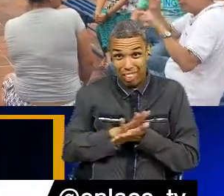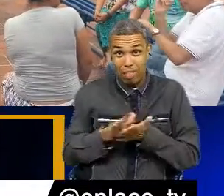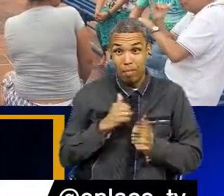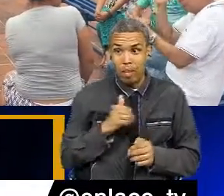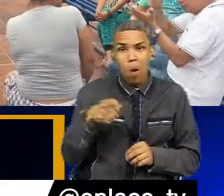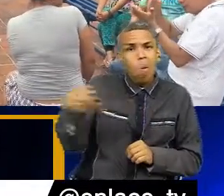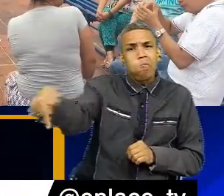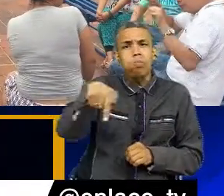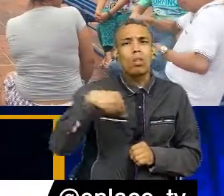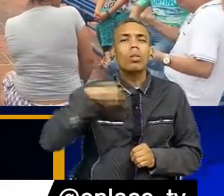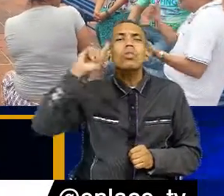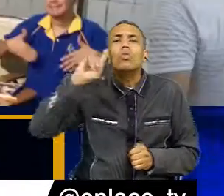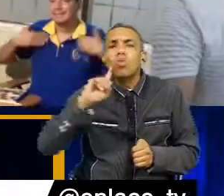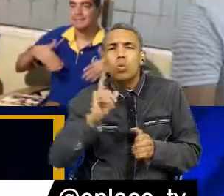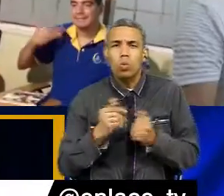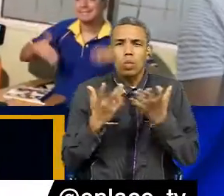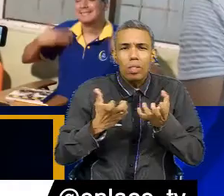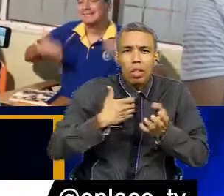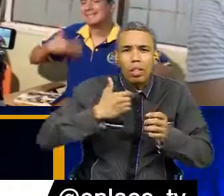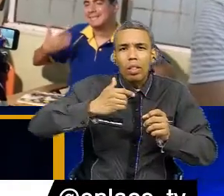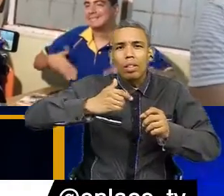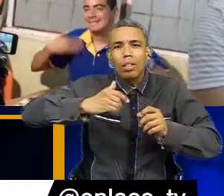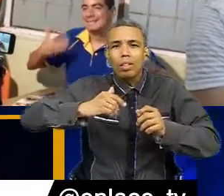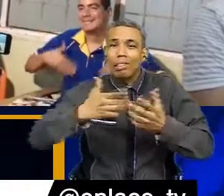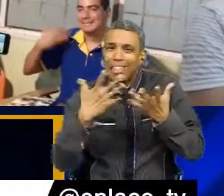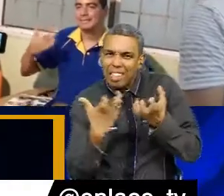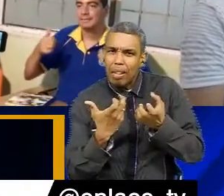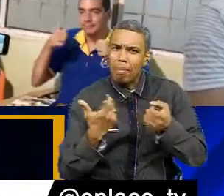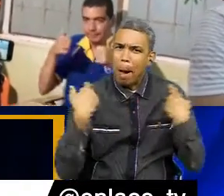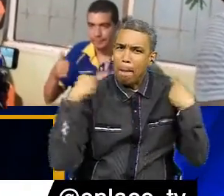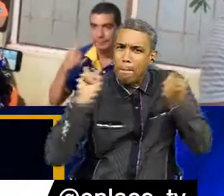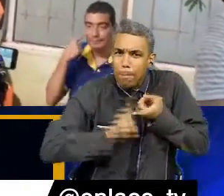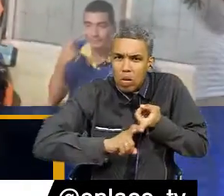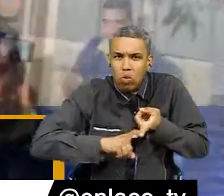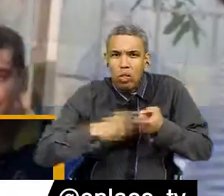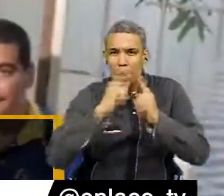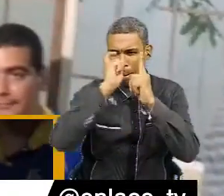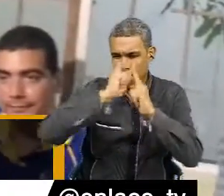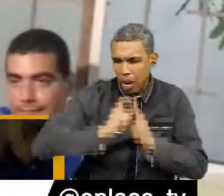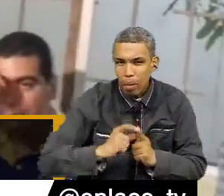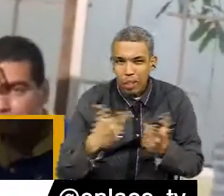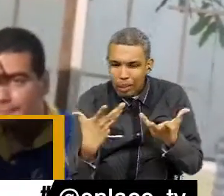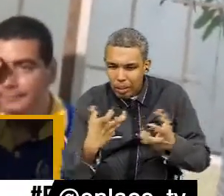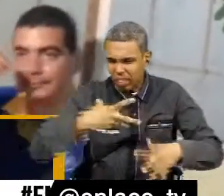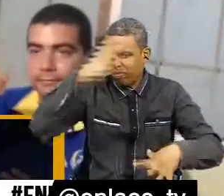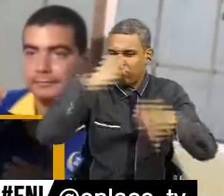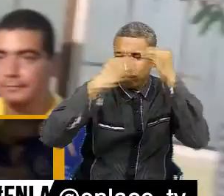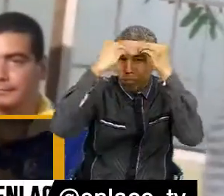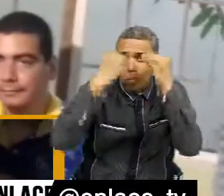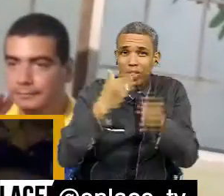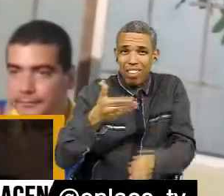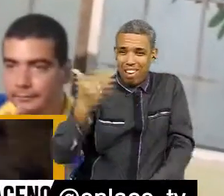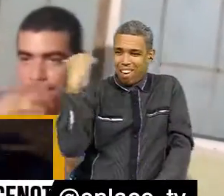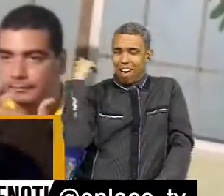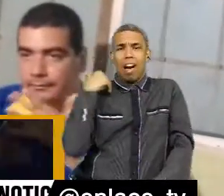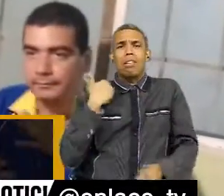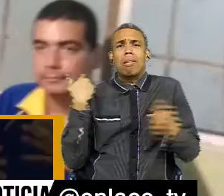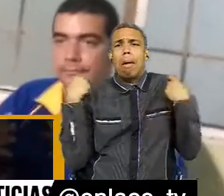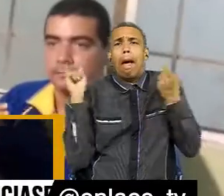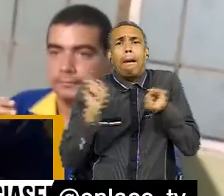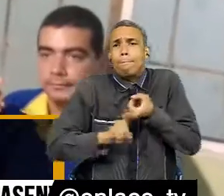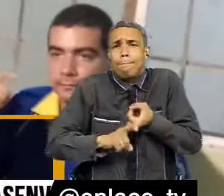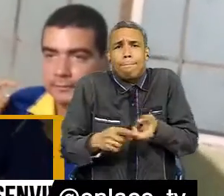capacitando, conociendo el español, porque ellos no conocían en ese entonces ni siquiera el lenguaje de señas,